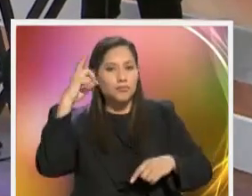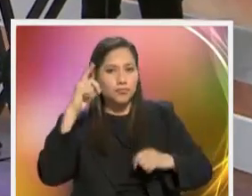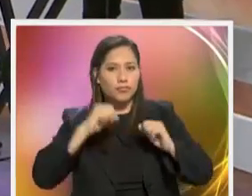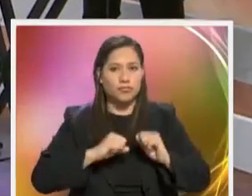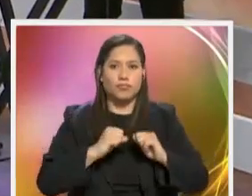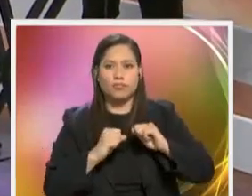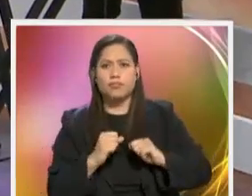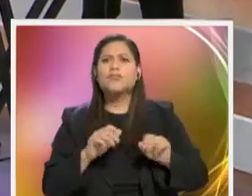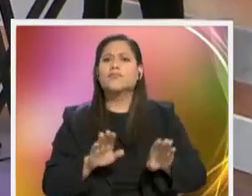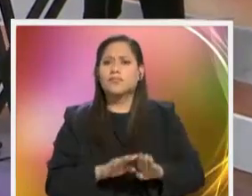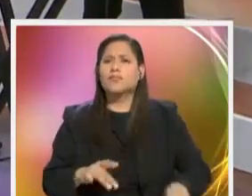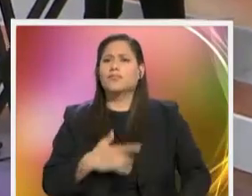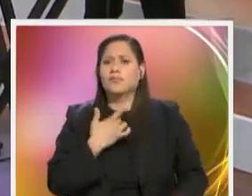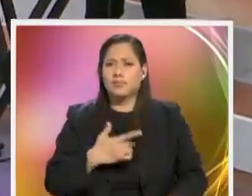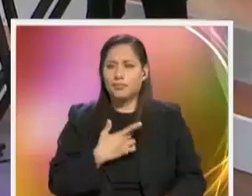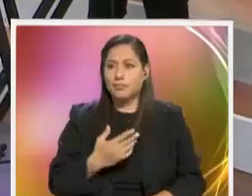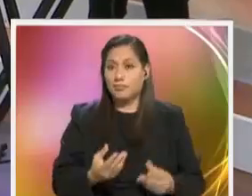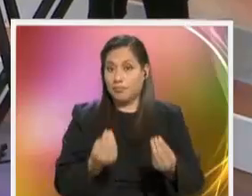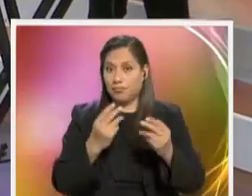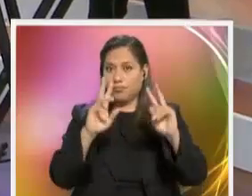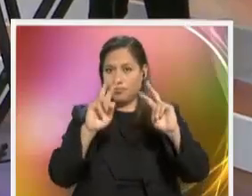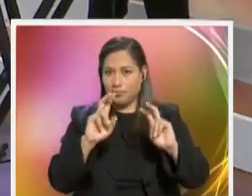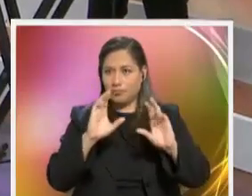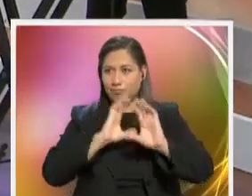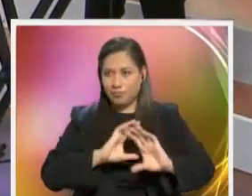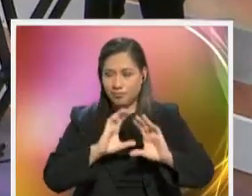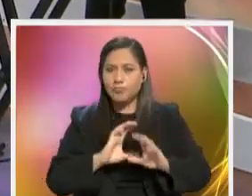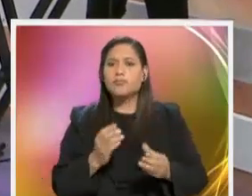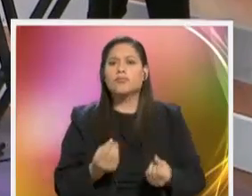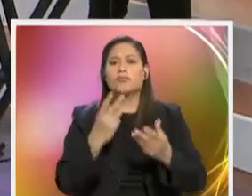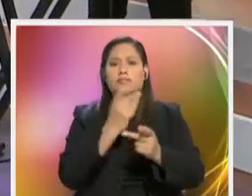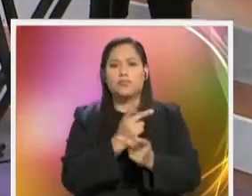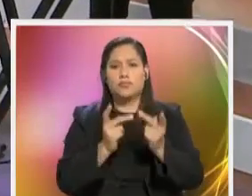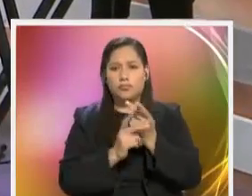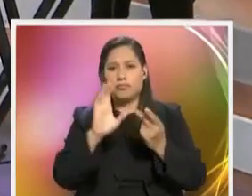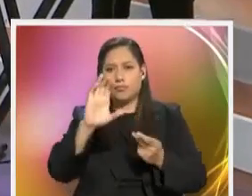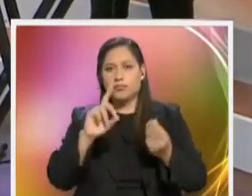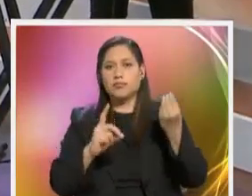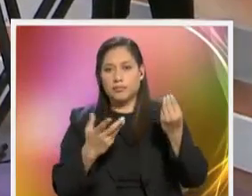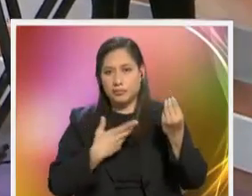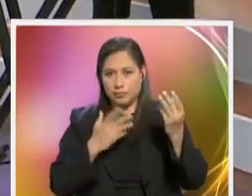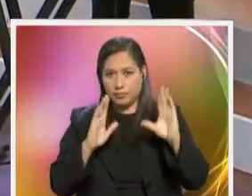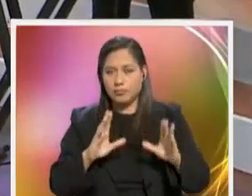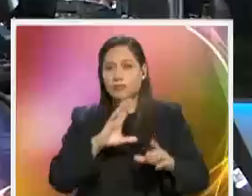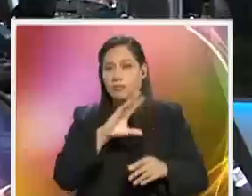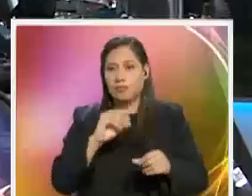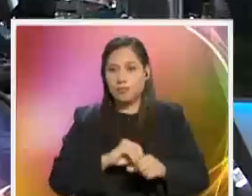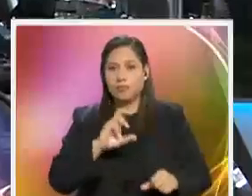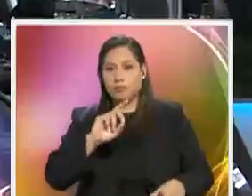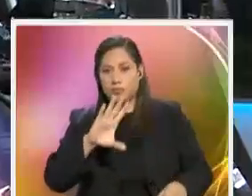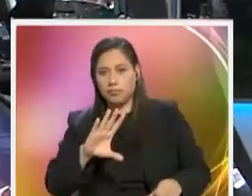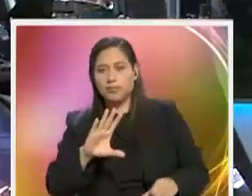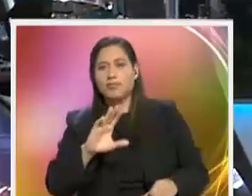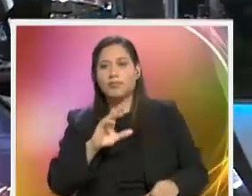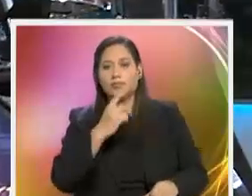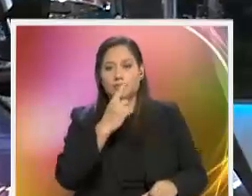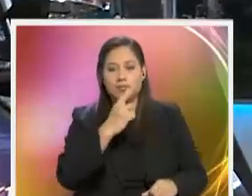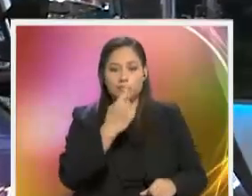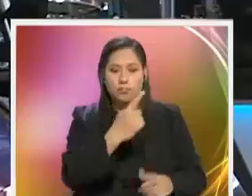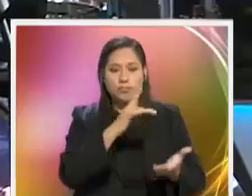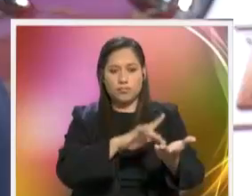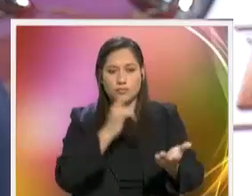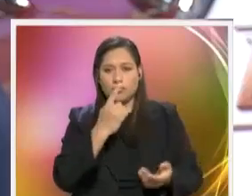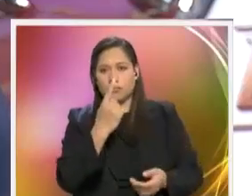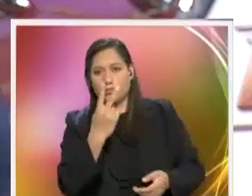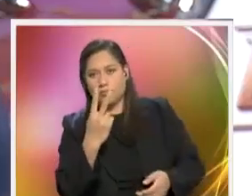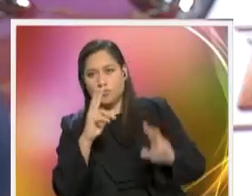Cuéntame un poco cómo se sienten con tantos temas. ¿Cuántas producciones discográficas ya tienen? Tenemos 35 y casi de cada uno se ha desprendido de 1 o